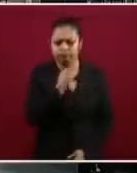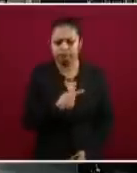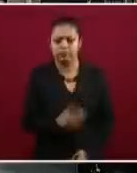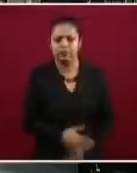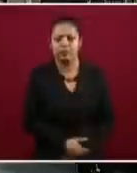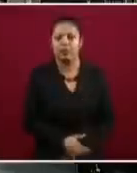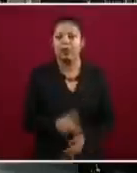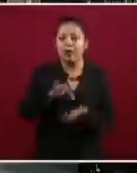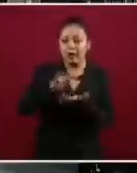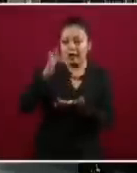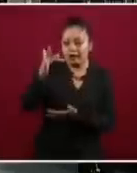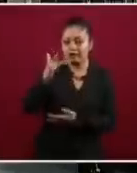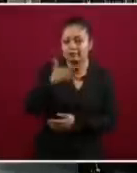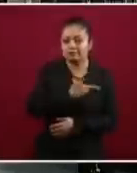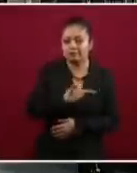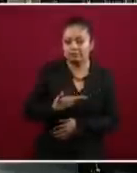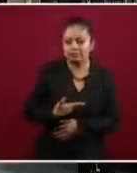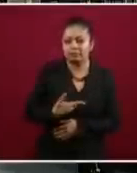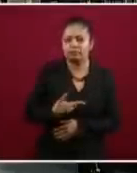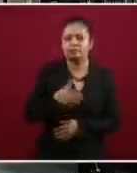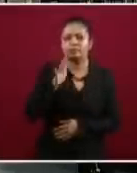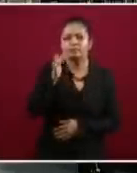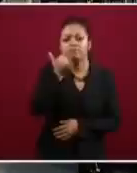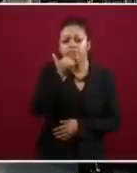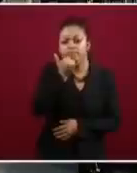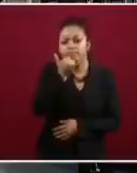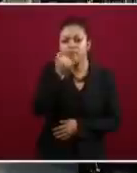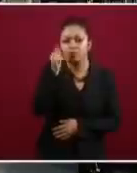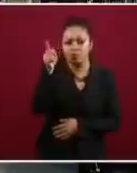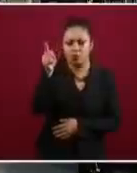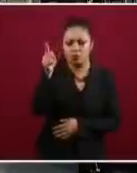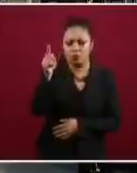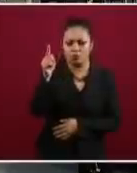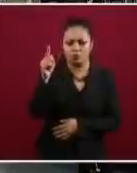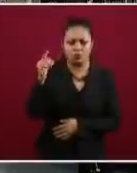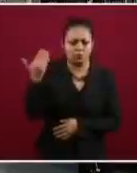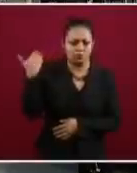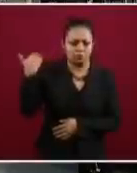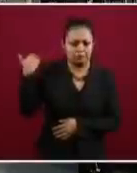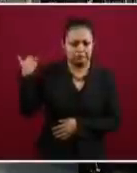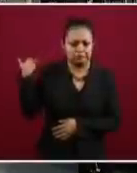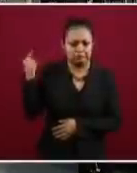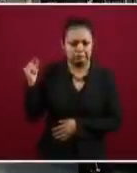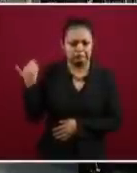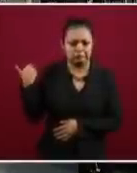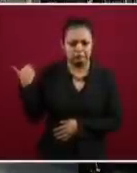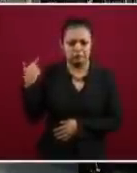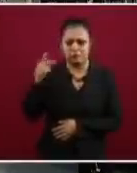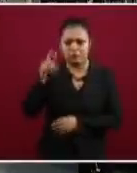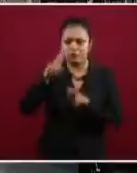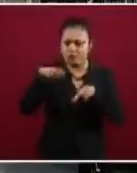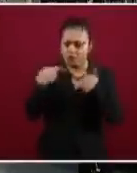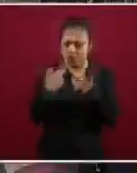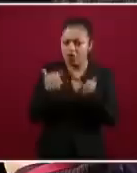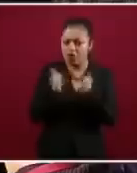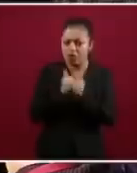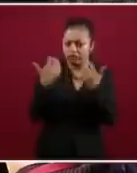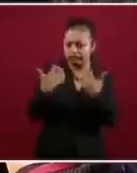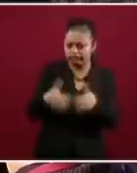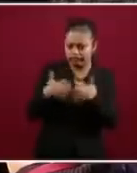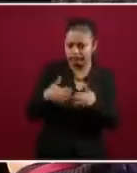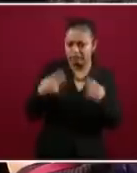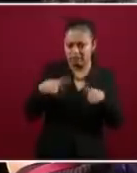Gracias, señor presidente. ¿Ha tenido usted en los últimos días reuniones con empresarios precisamente para tocar este